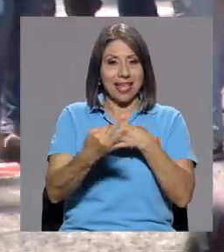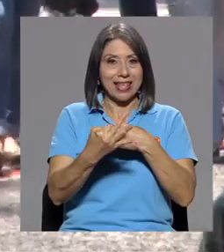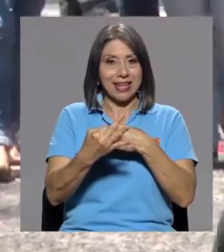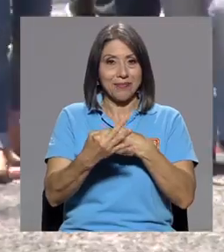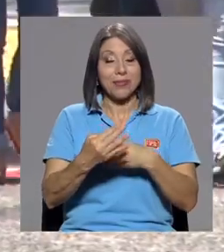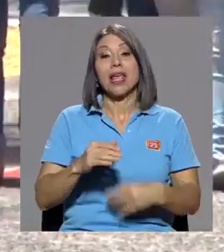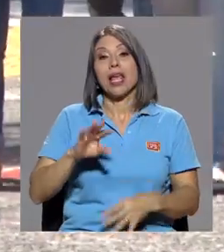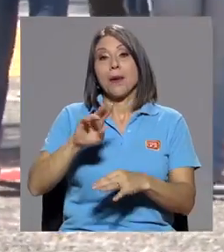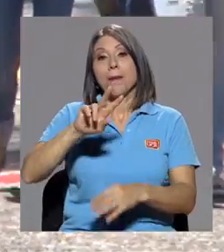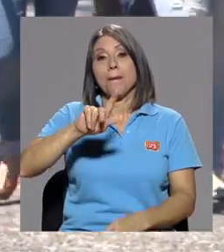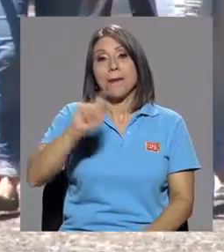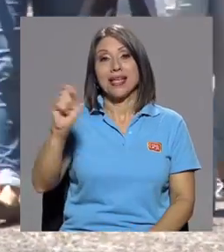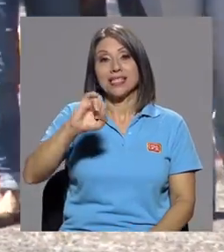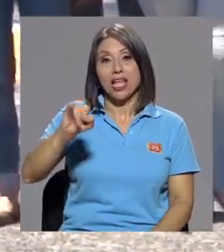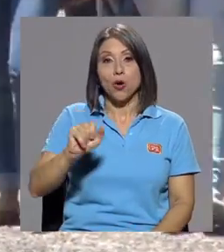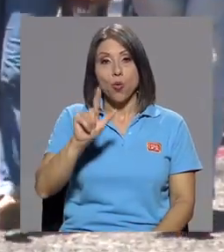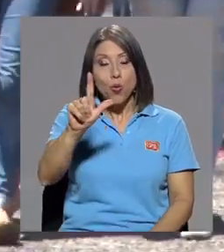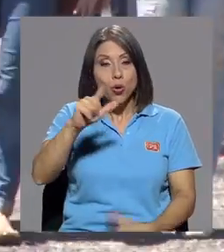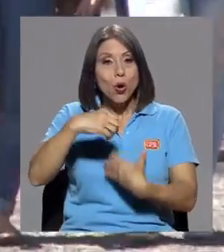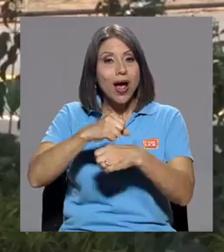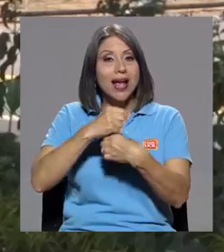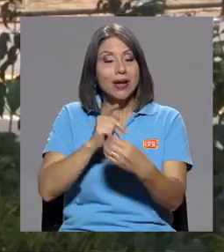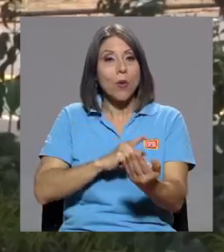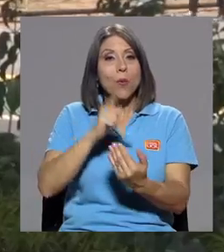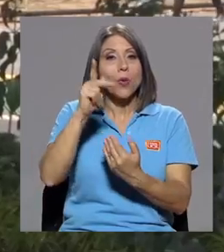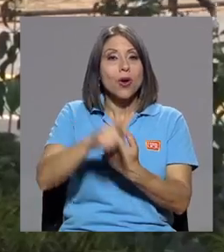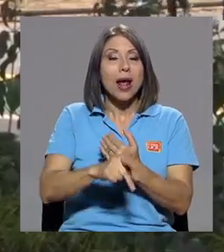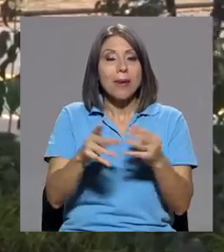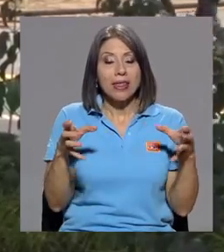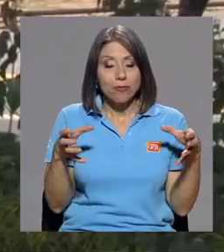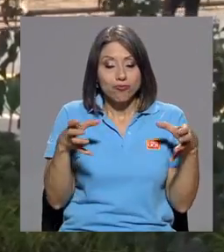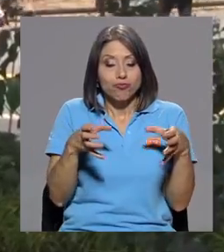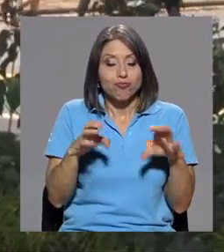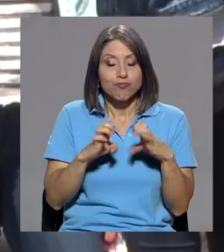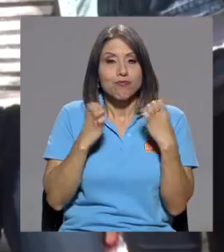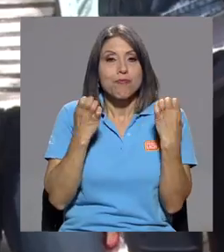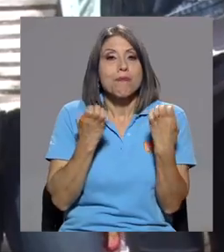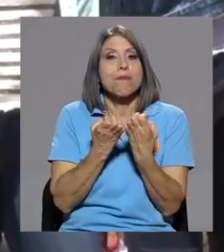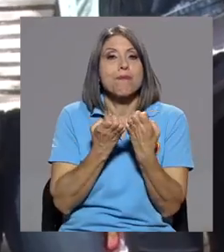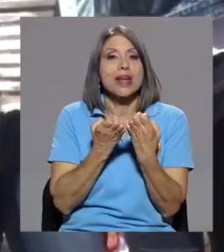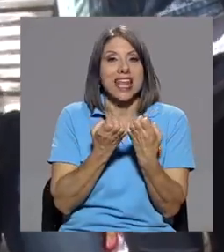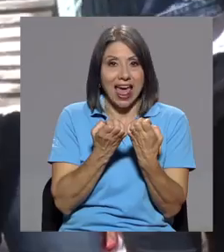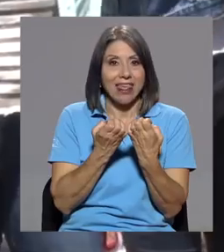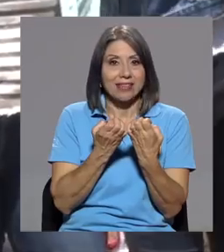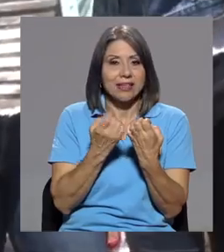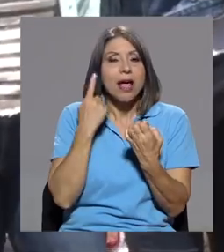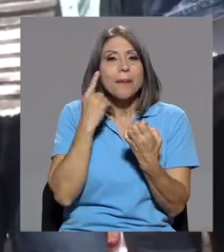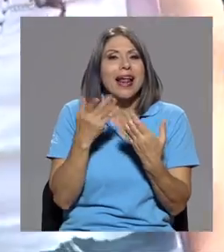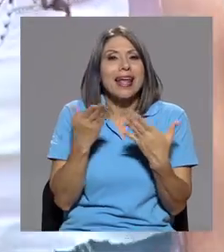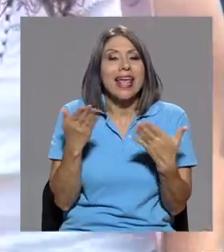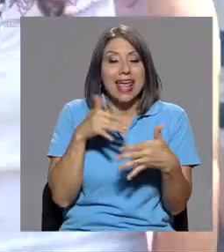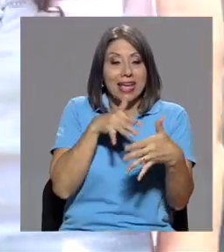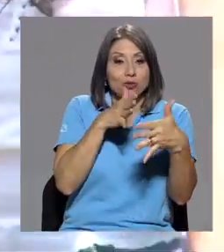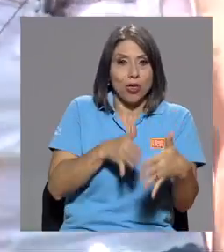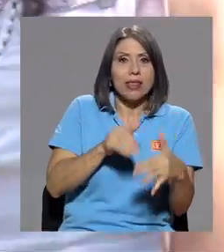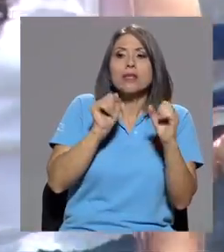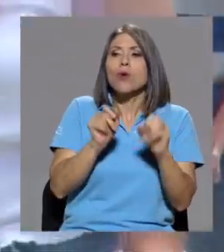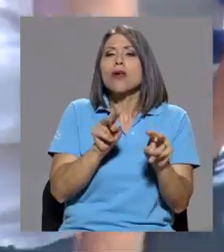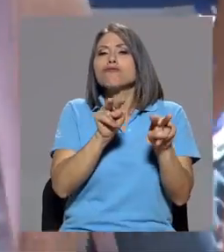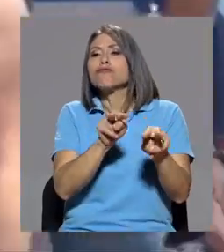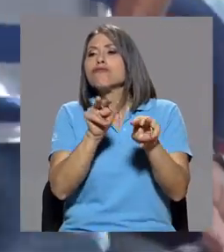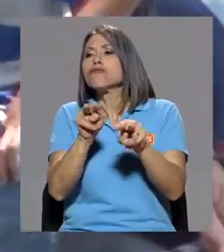julio se creará un programa de brigadas para que los estudiantes sirvan como guardianes de sus propios